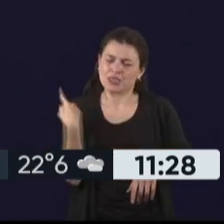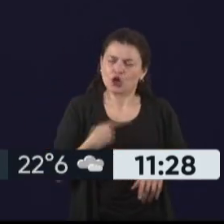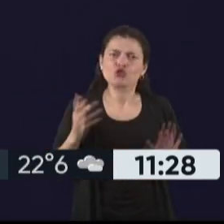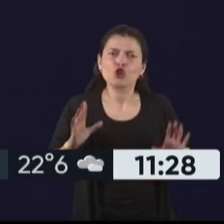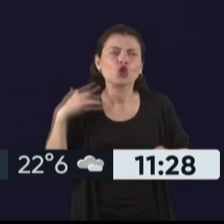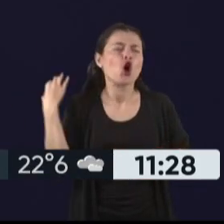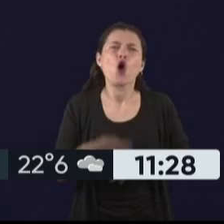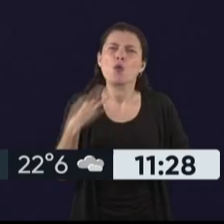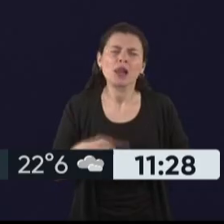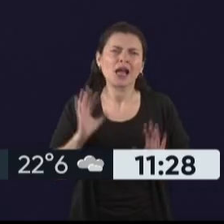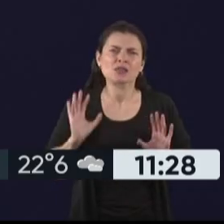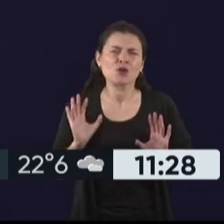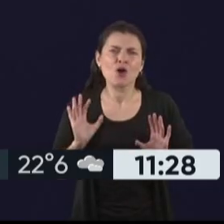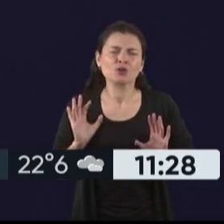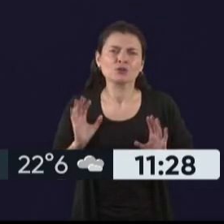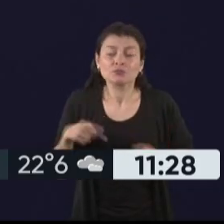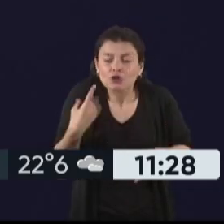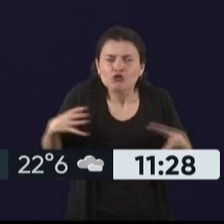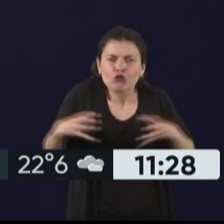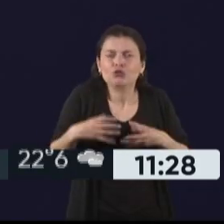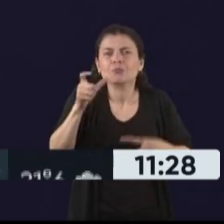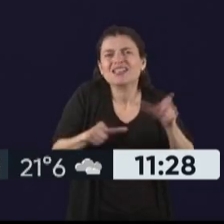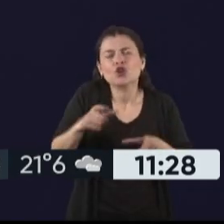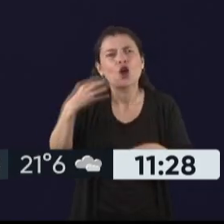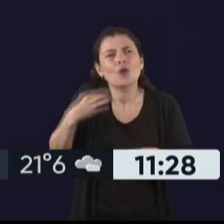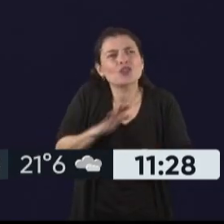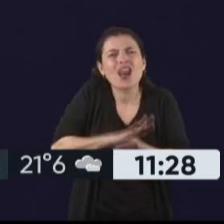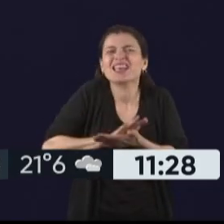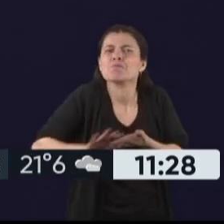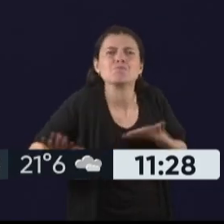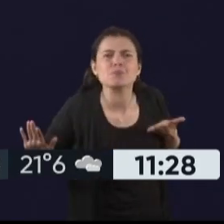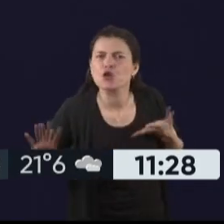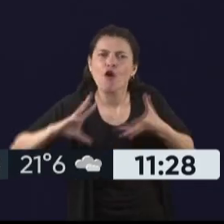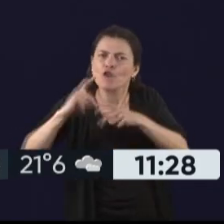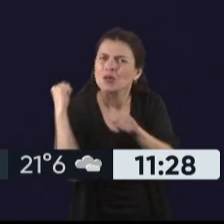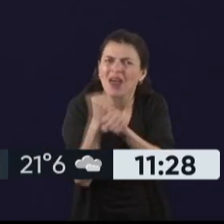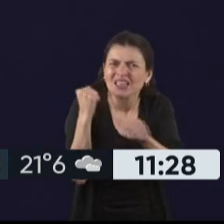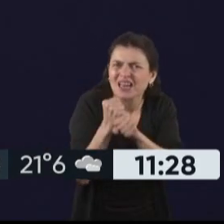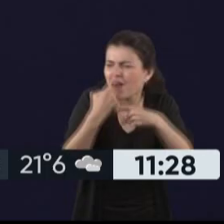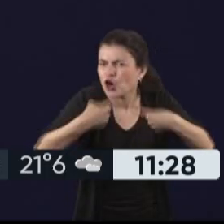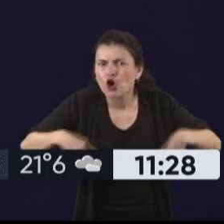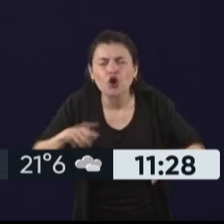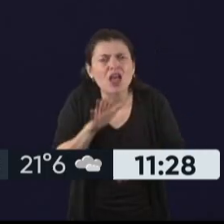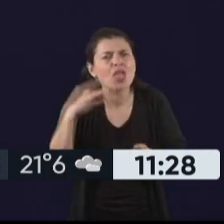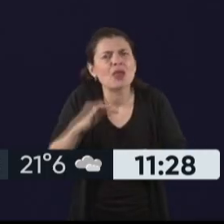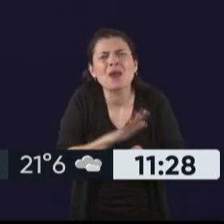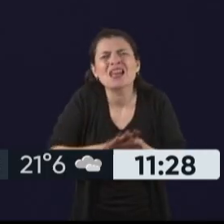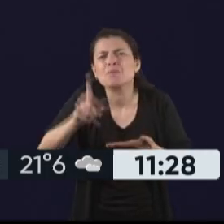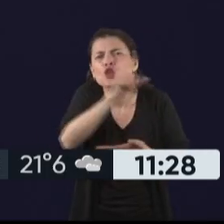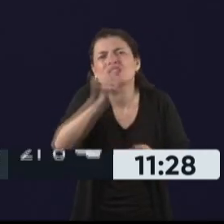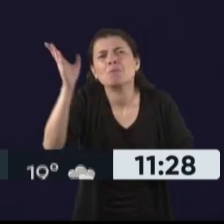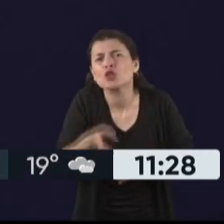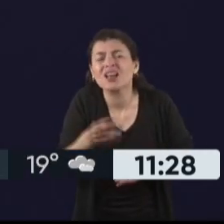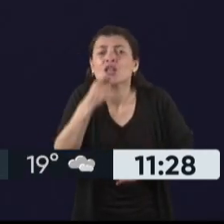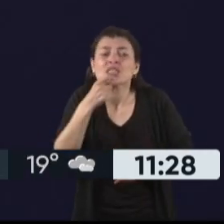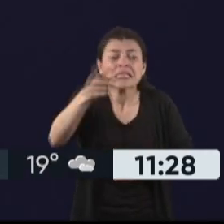estamos obligados a ser absolutamente transparentes en todo. Y también es, cuando surgen dudas, explicarlas